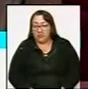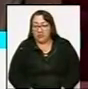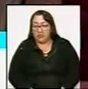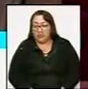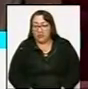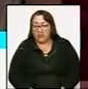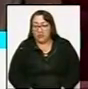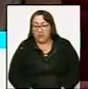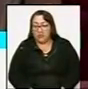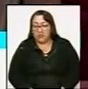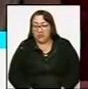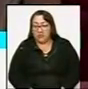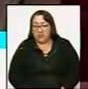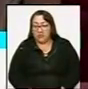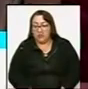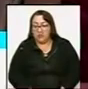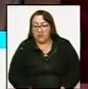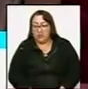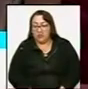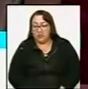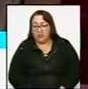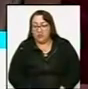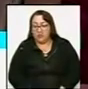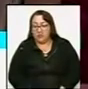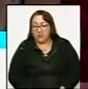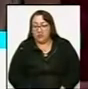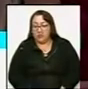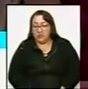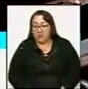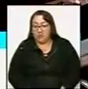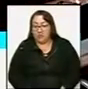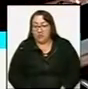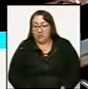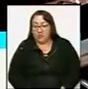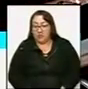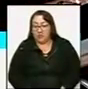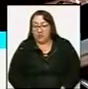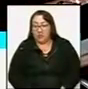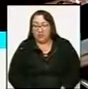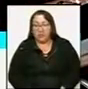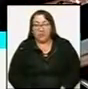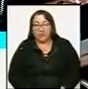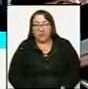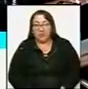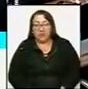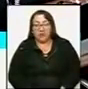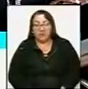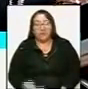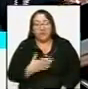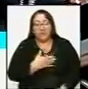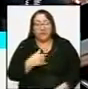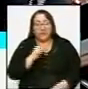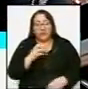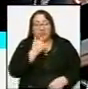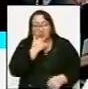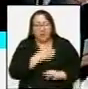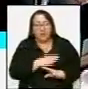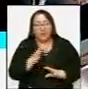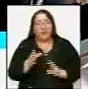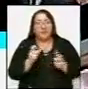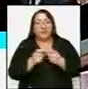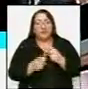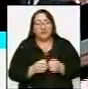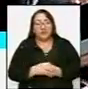equivocada. Congresista Costa, luego congresista Torres. Presidenta, yo había planteado, y la